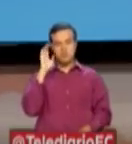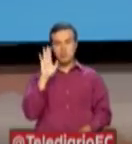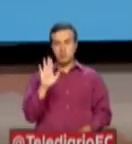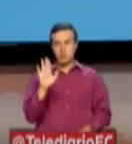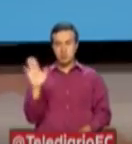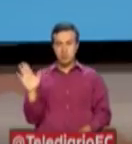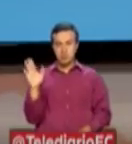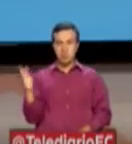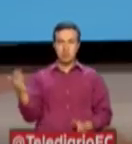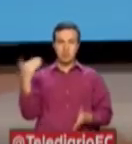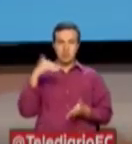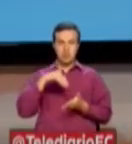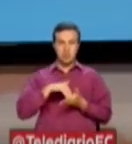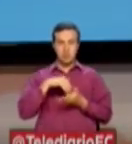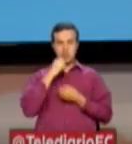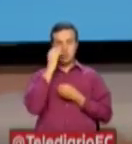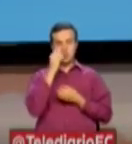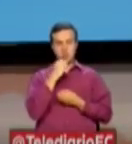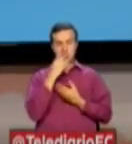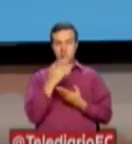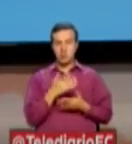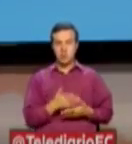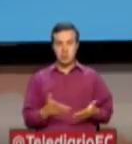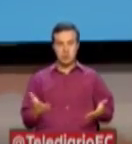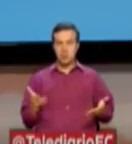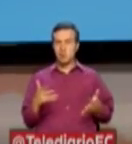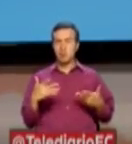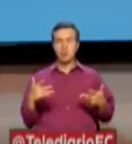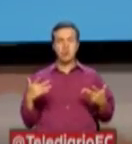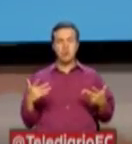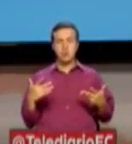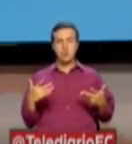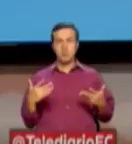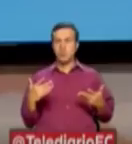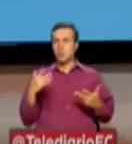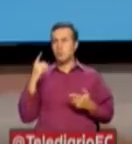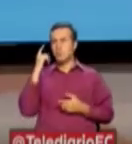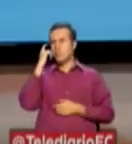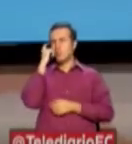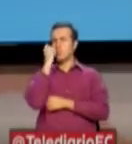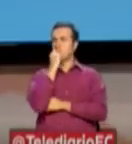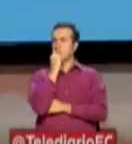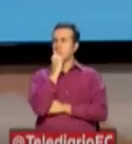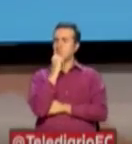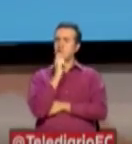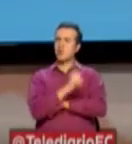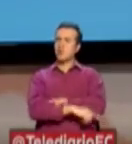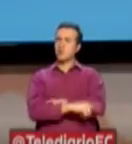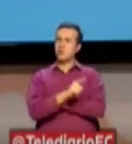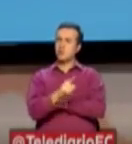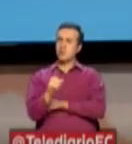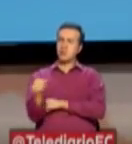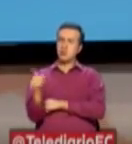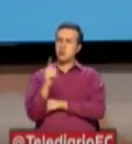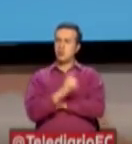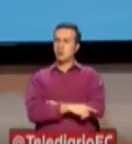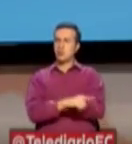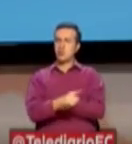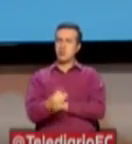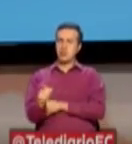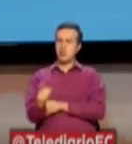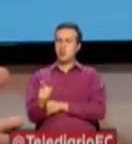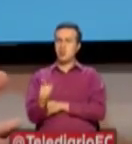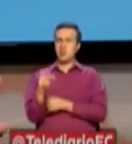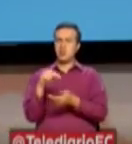comparecencia su descargo de alguna manera intentaba hacernos creer a nosotros que una censura iba a implicar